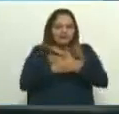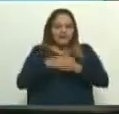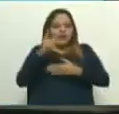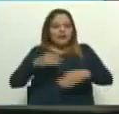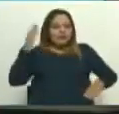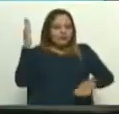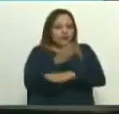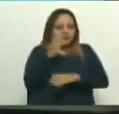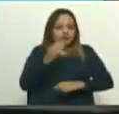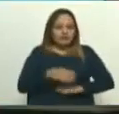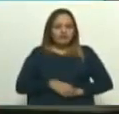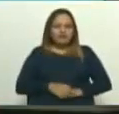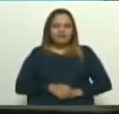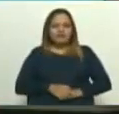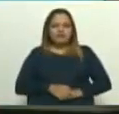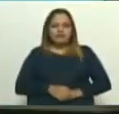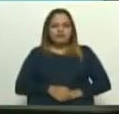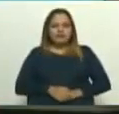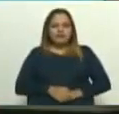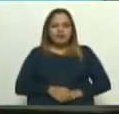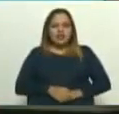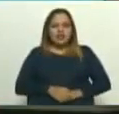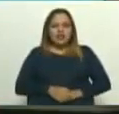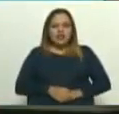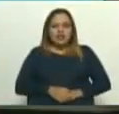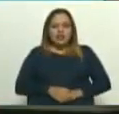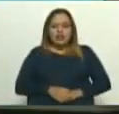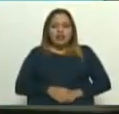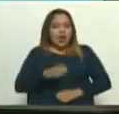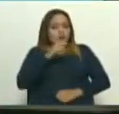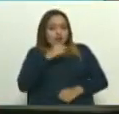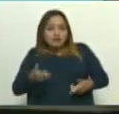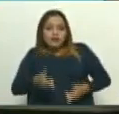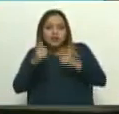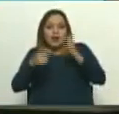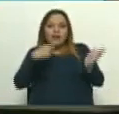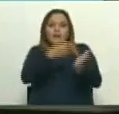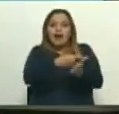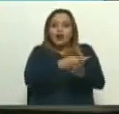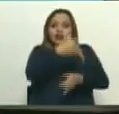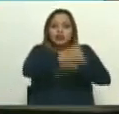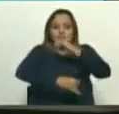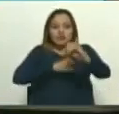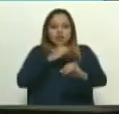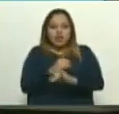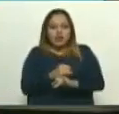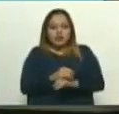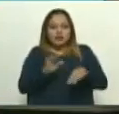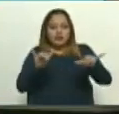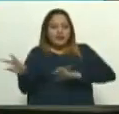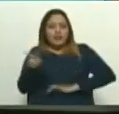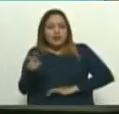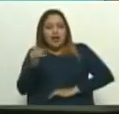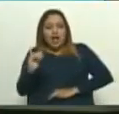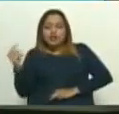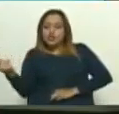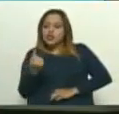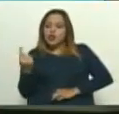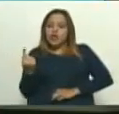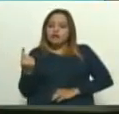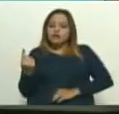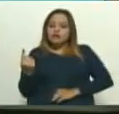sancionaron también, les imposibilitaron tener canales de pago internacionales. De esta forma, Venezuela quedó aislada